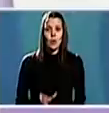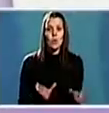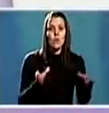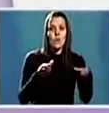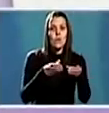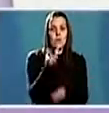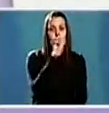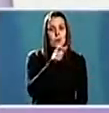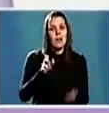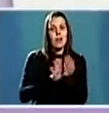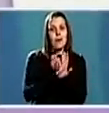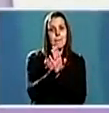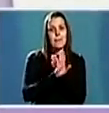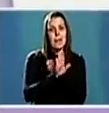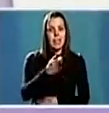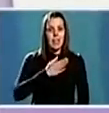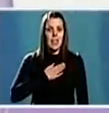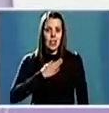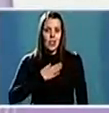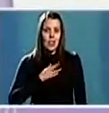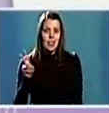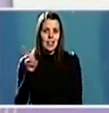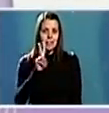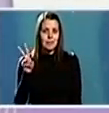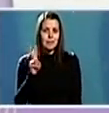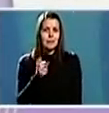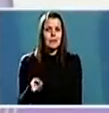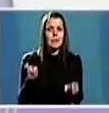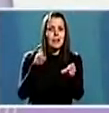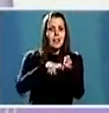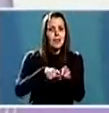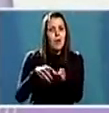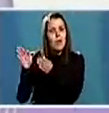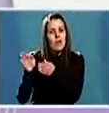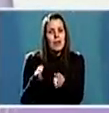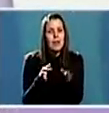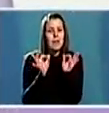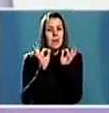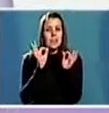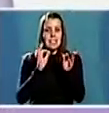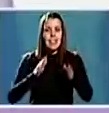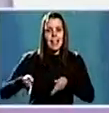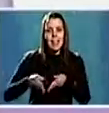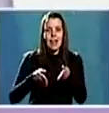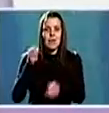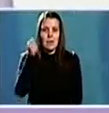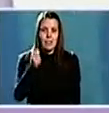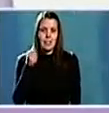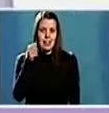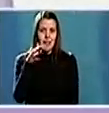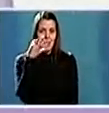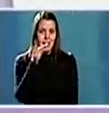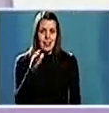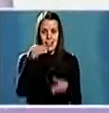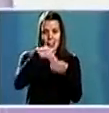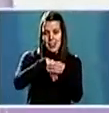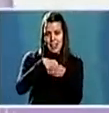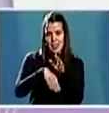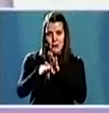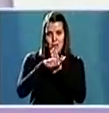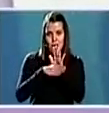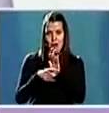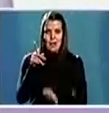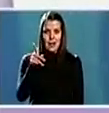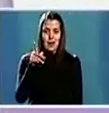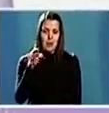Un grupo de veciños do San Cosme de Nete, do Concello de Vilalba, percorreu esta semana un treito do Camiño Francés con quilómetro cero a